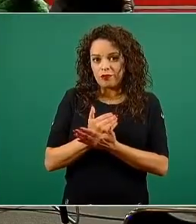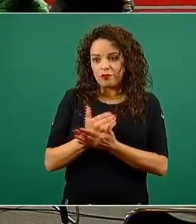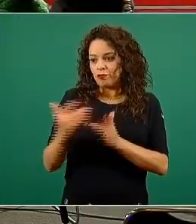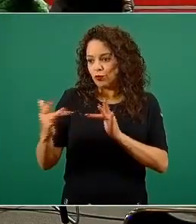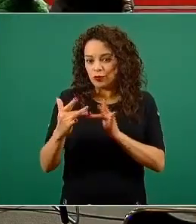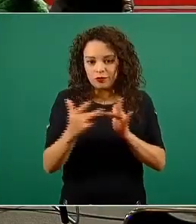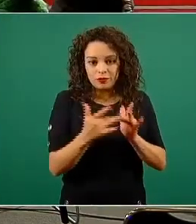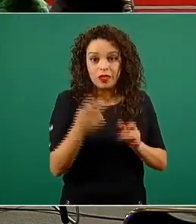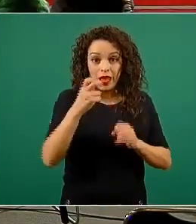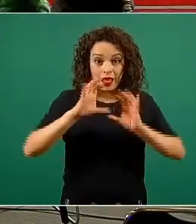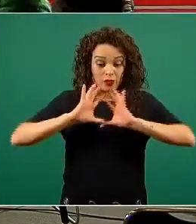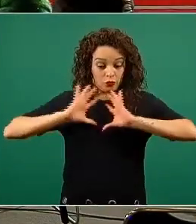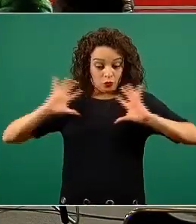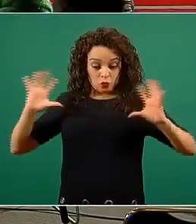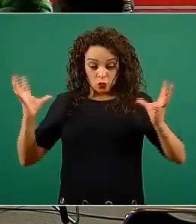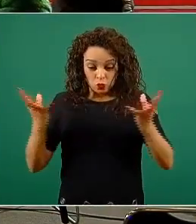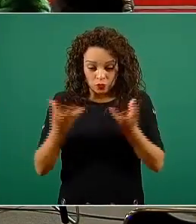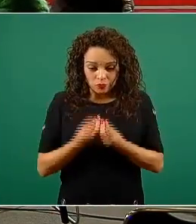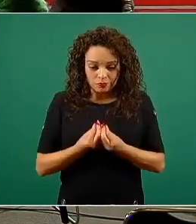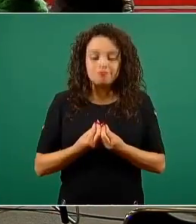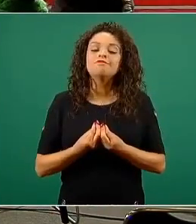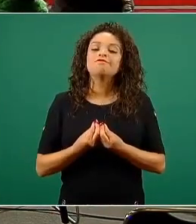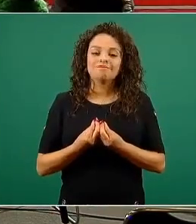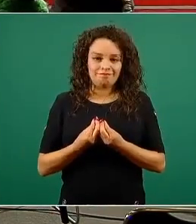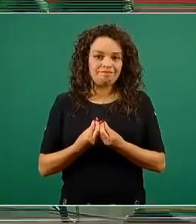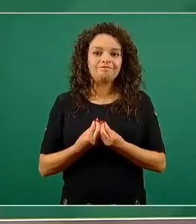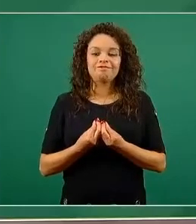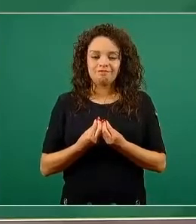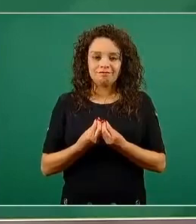entonces reducimos drásticamente